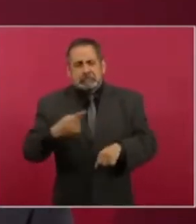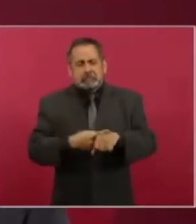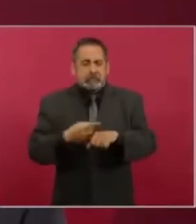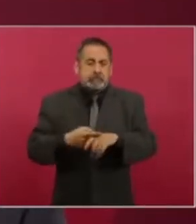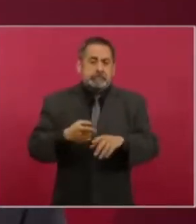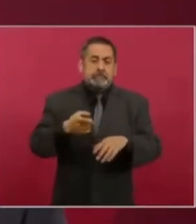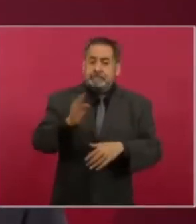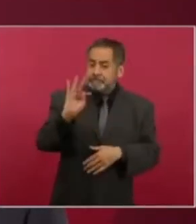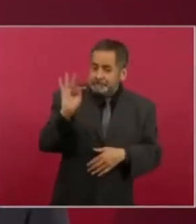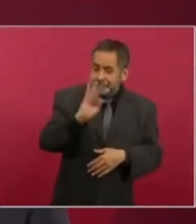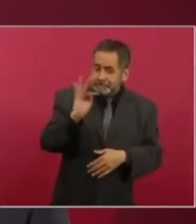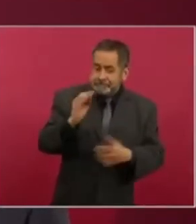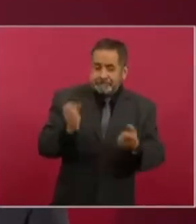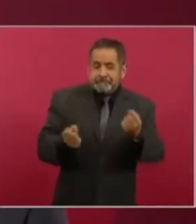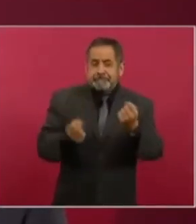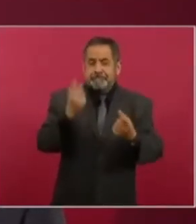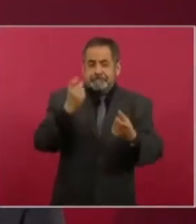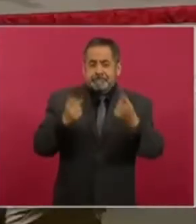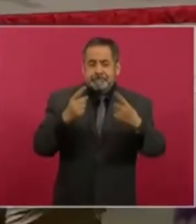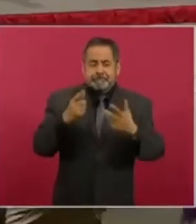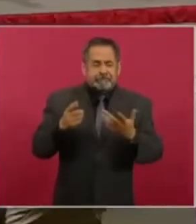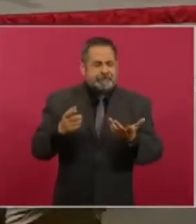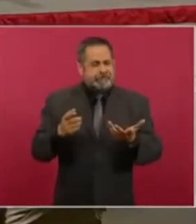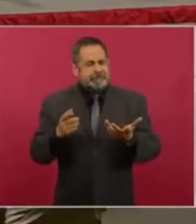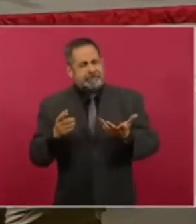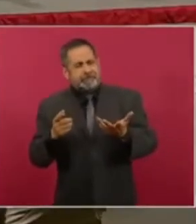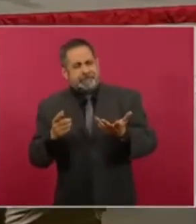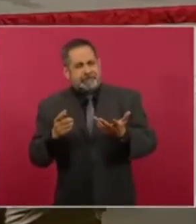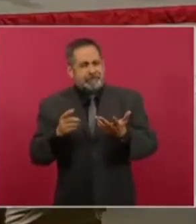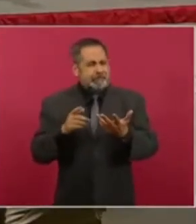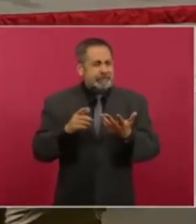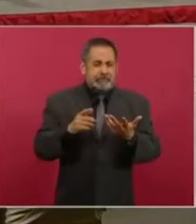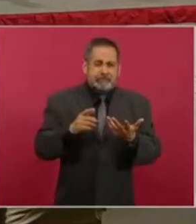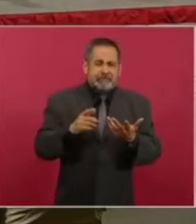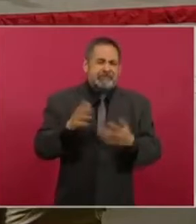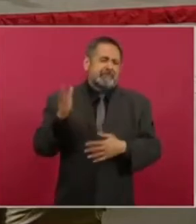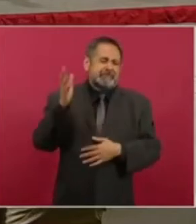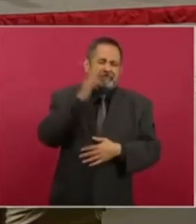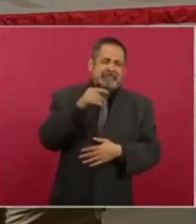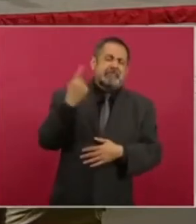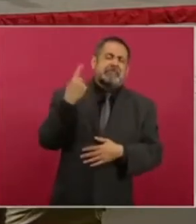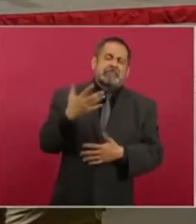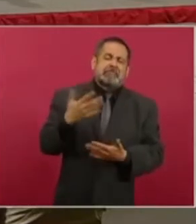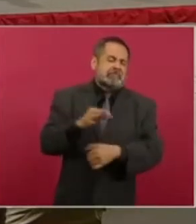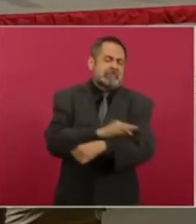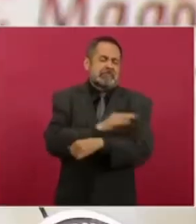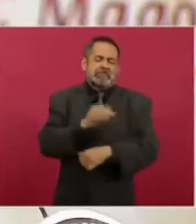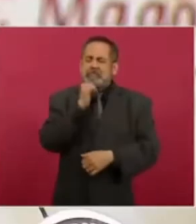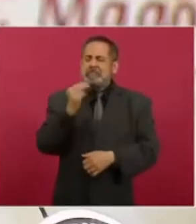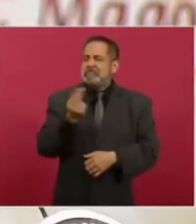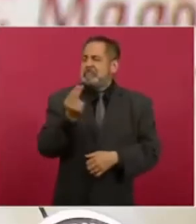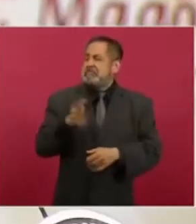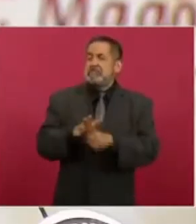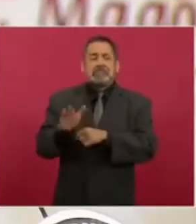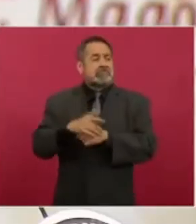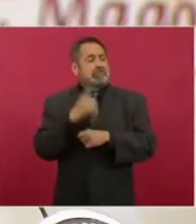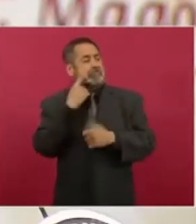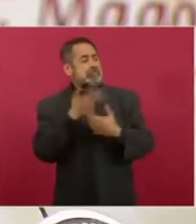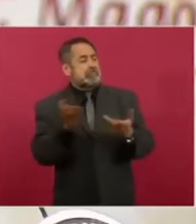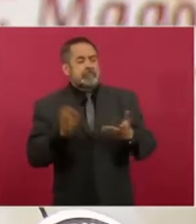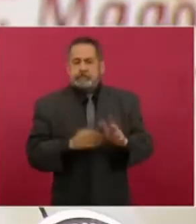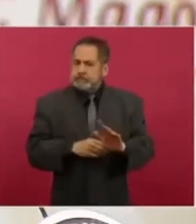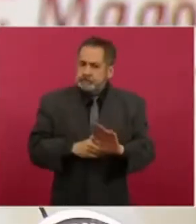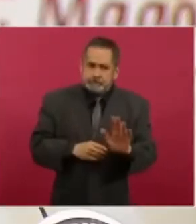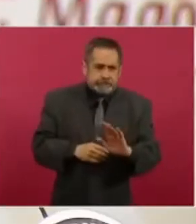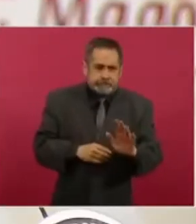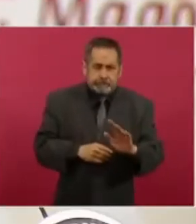posible que algunas personas ya no encuentran claridad en cuál es el valor de estar completamente inmunizado. Desde luego no queremos que